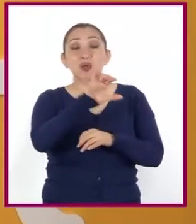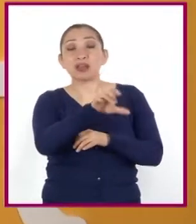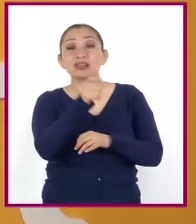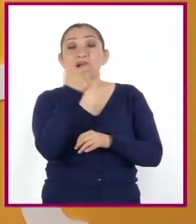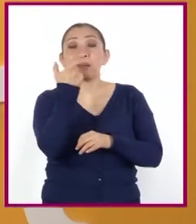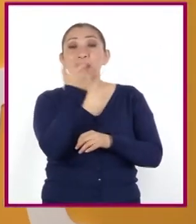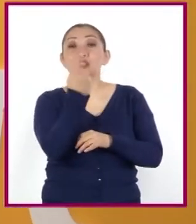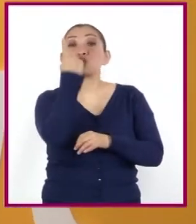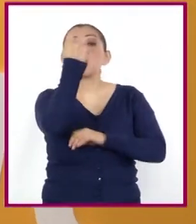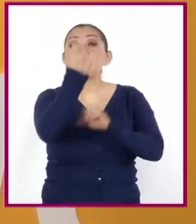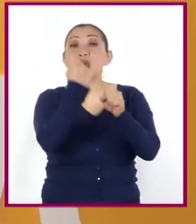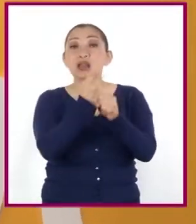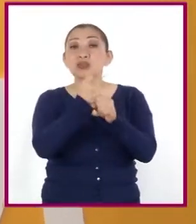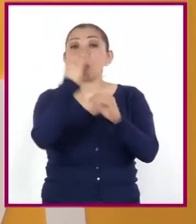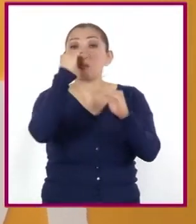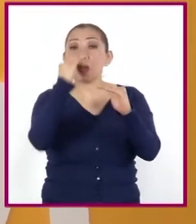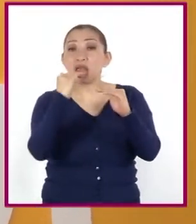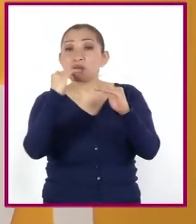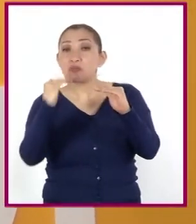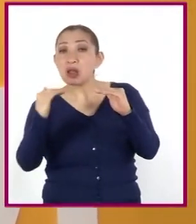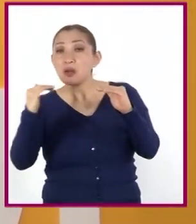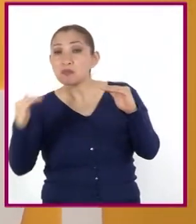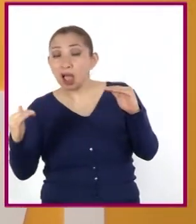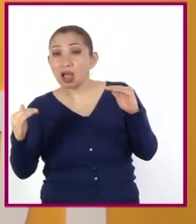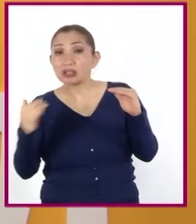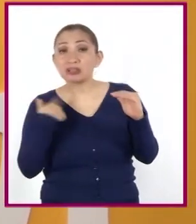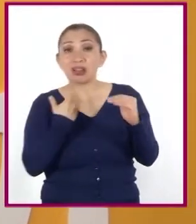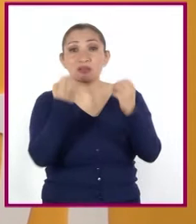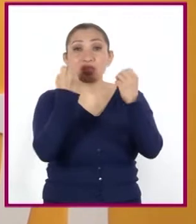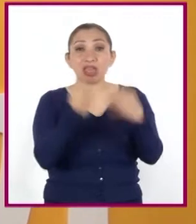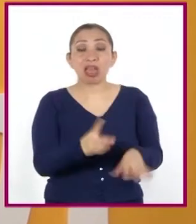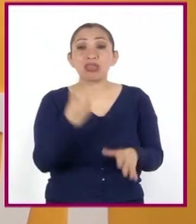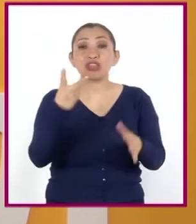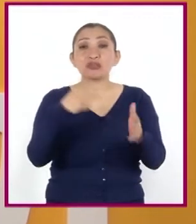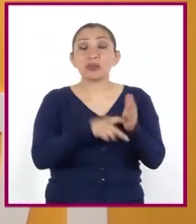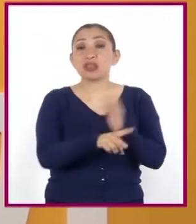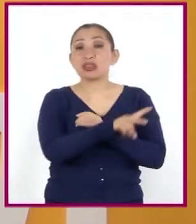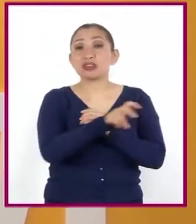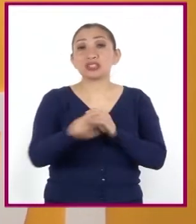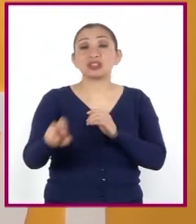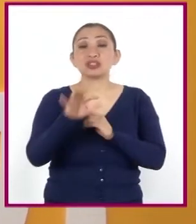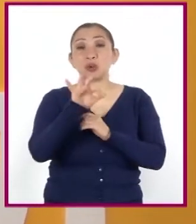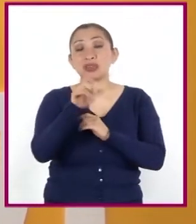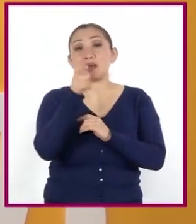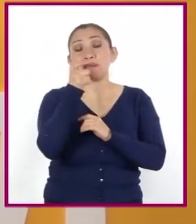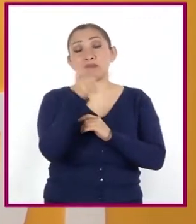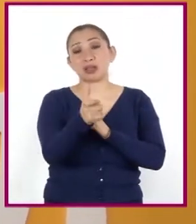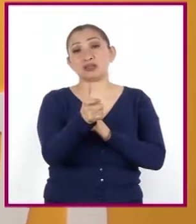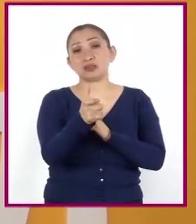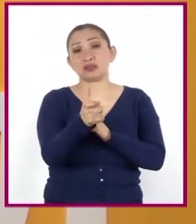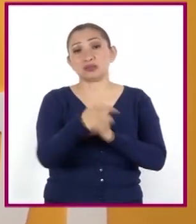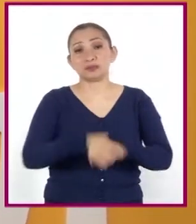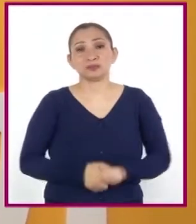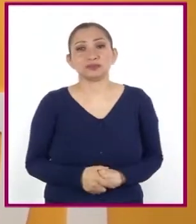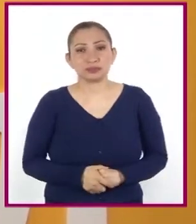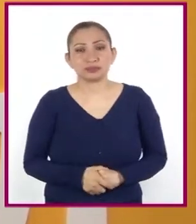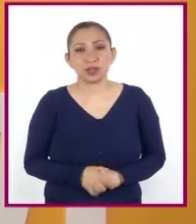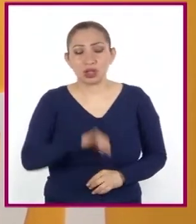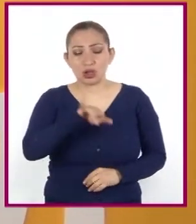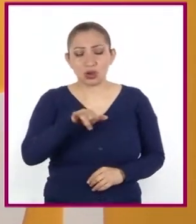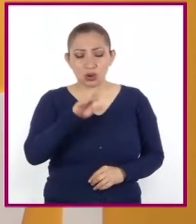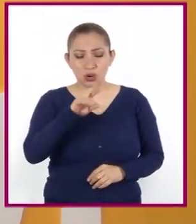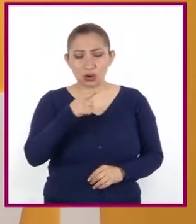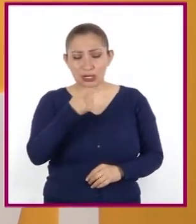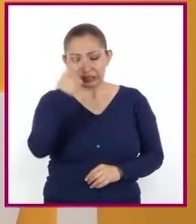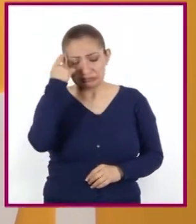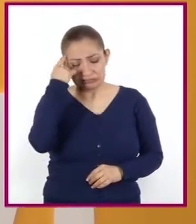750 pesos al año y tiene un valor de desperdicio de 2,250 pesos. Jorge piensa en ello y